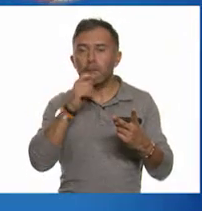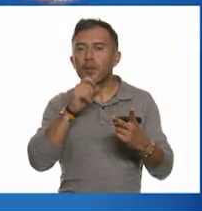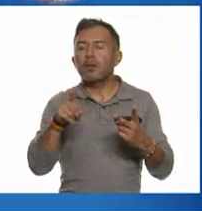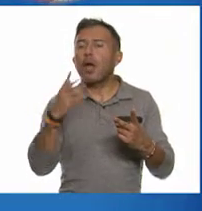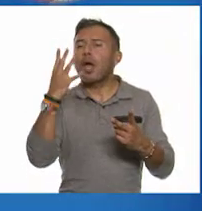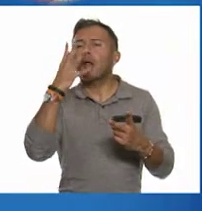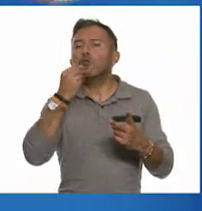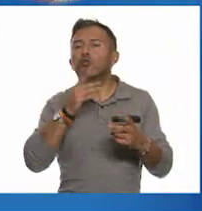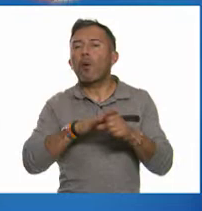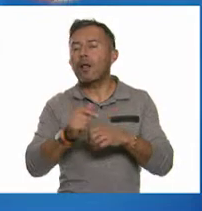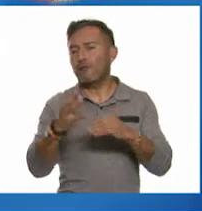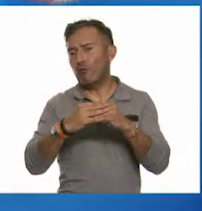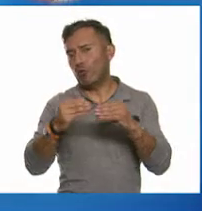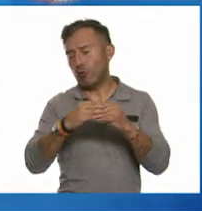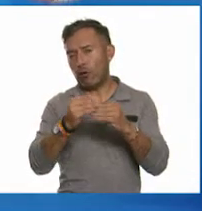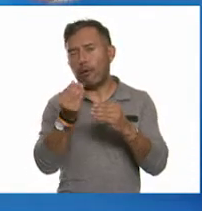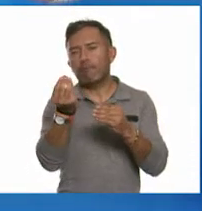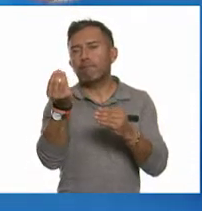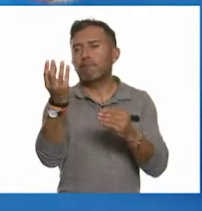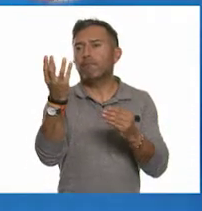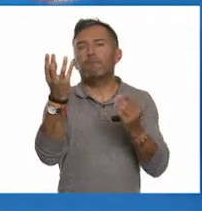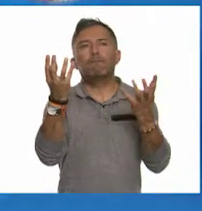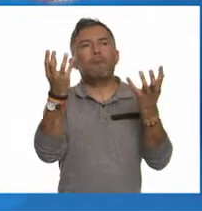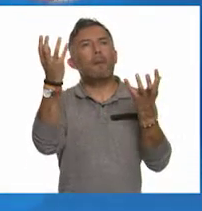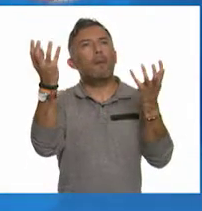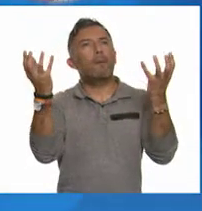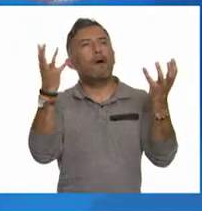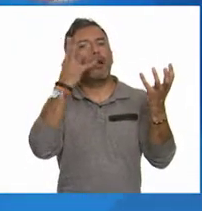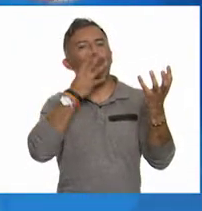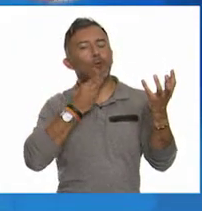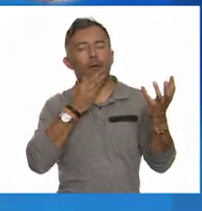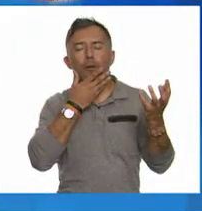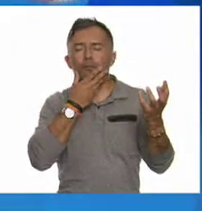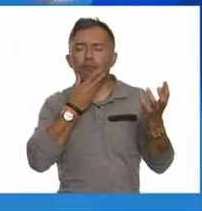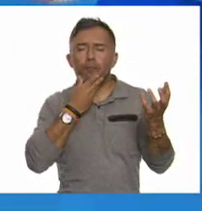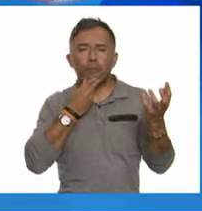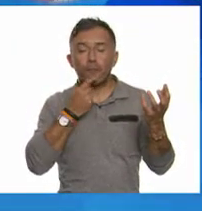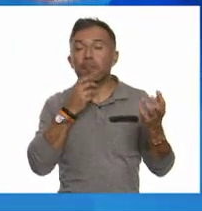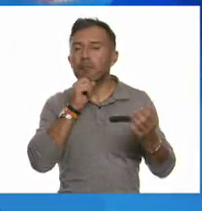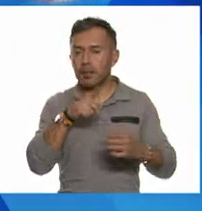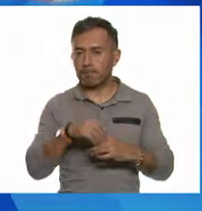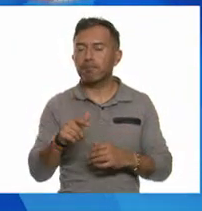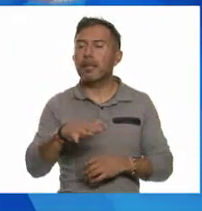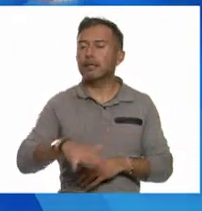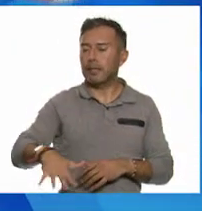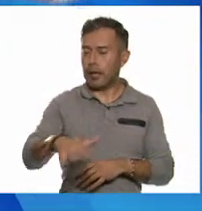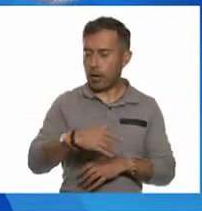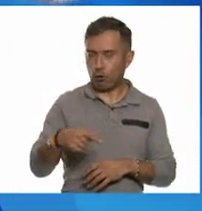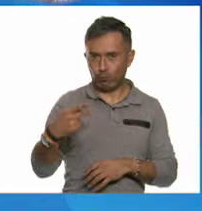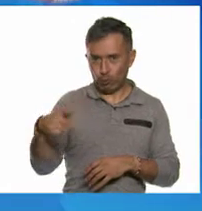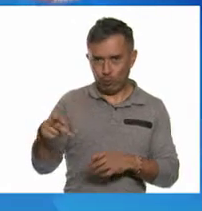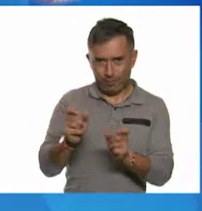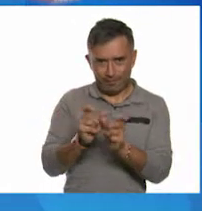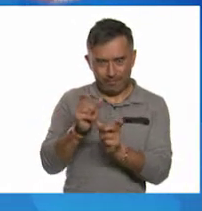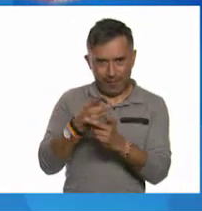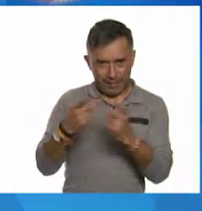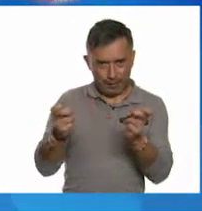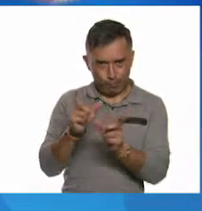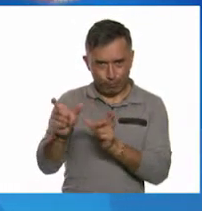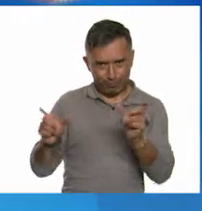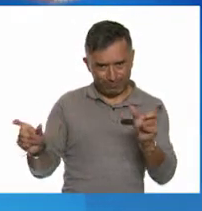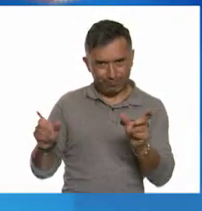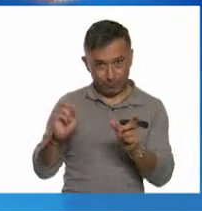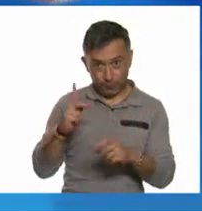los frutos. Así es, muy bien, y ya tenemos la descripción del escenario, por lo Exacto. menos, ¿no? Muy